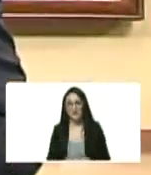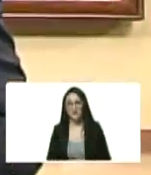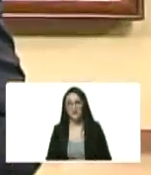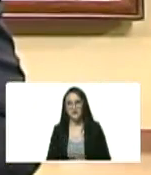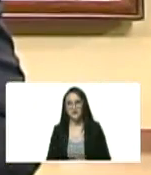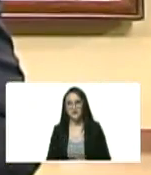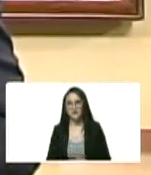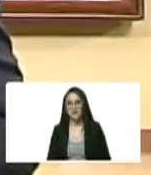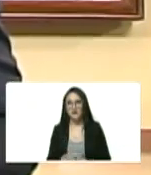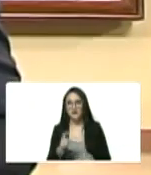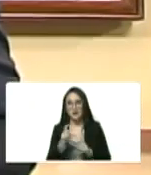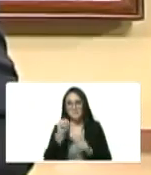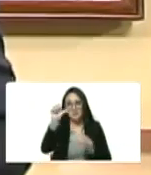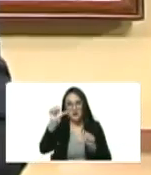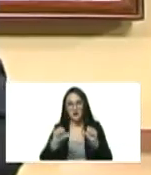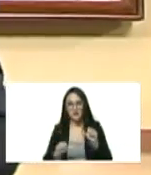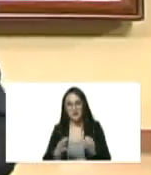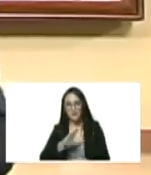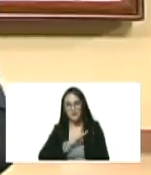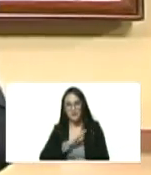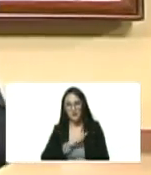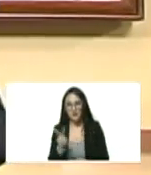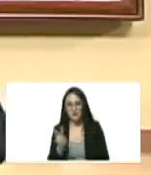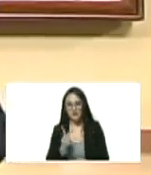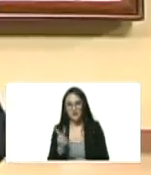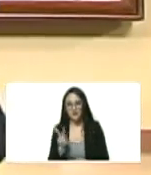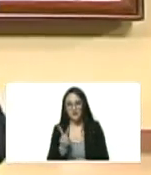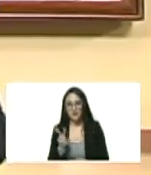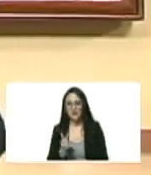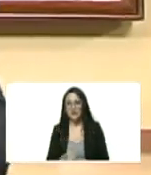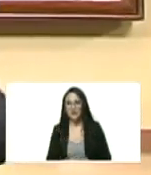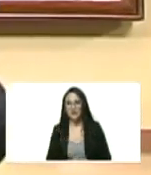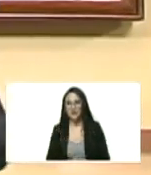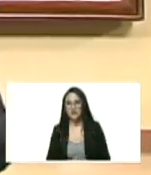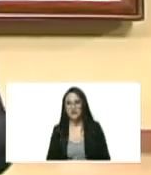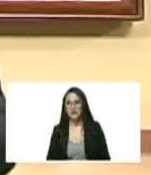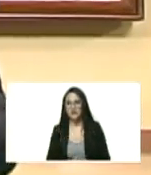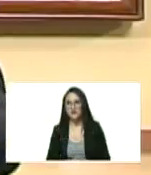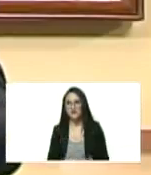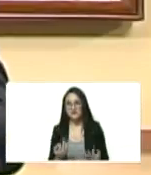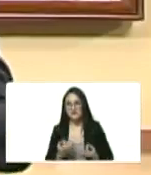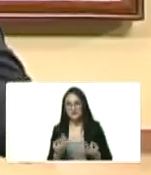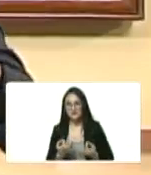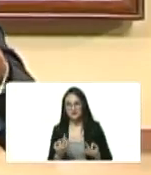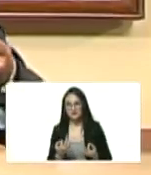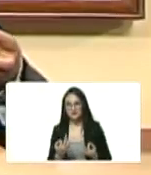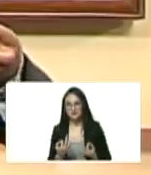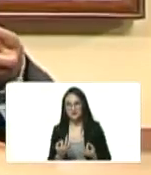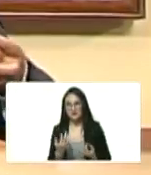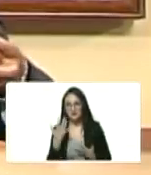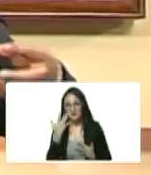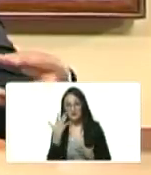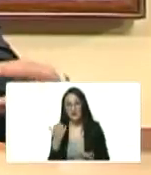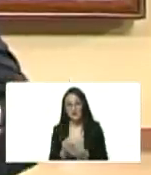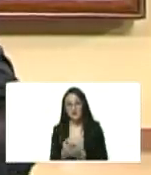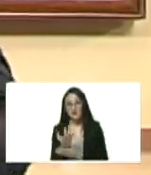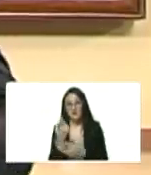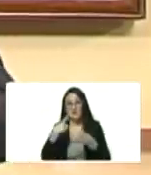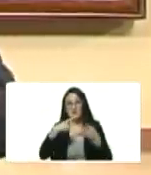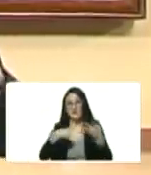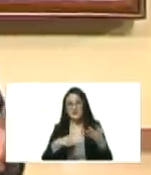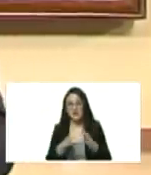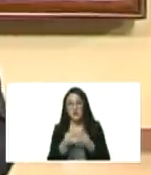de la palabra propia del venezolano y de la raíz, ver el florecer de la diversidad